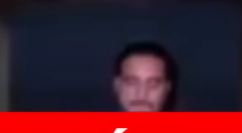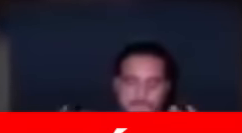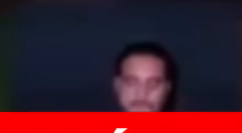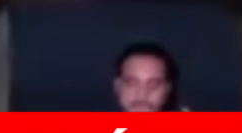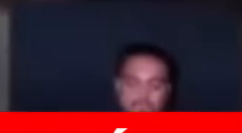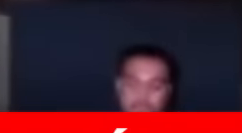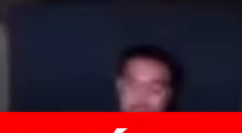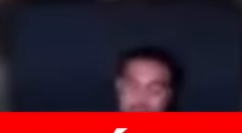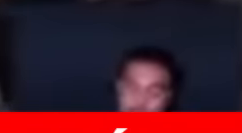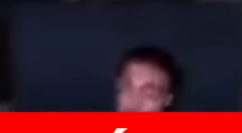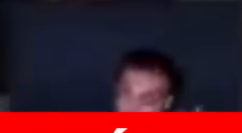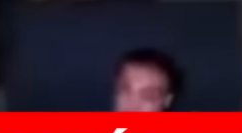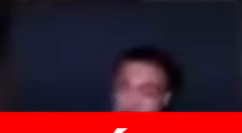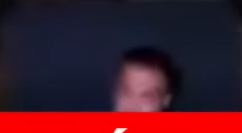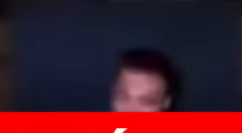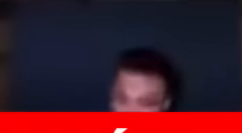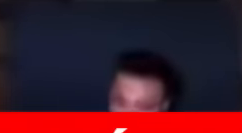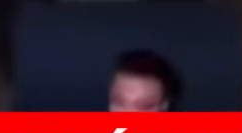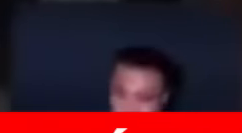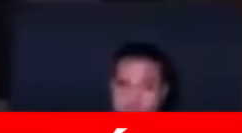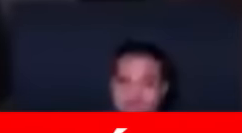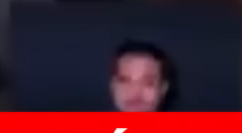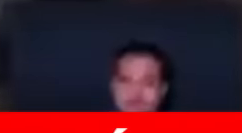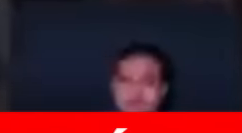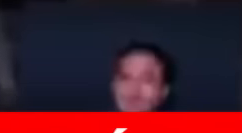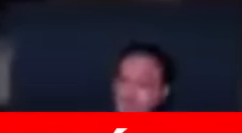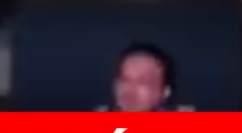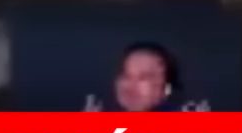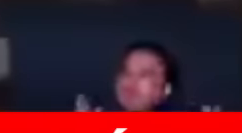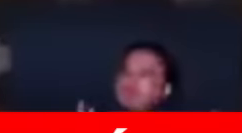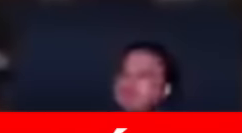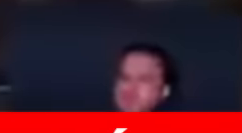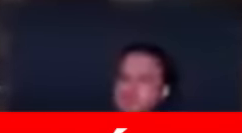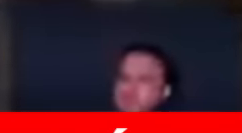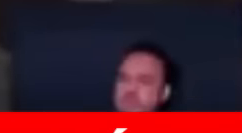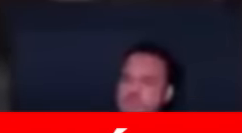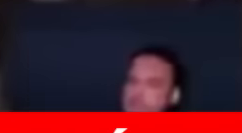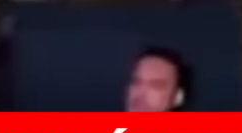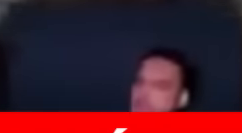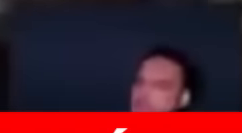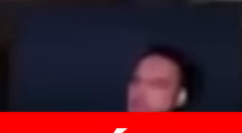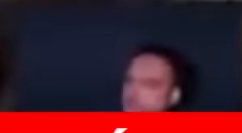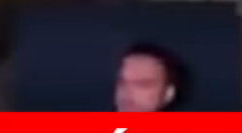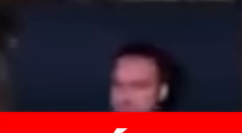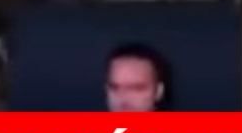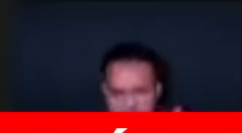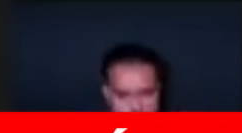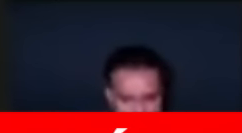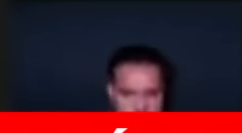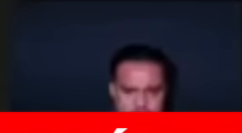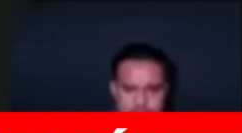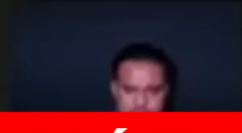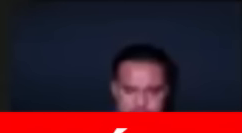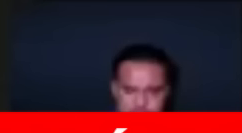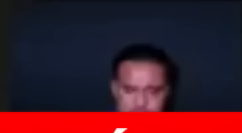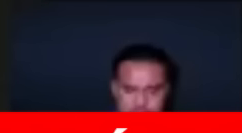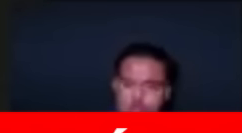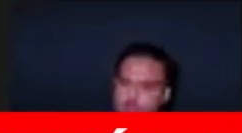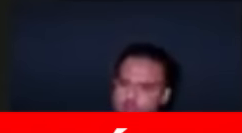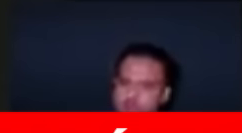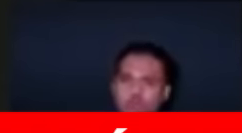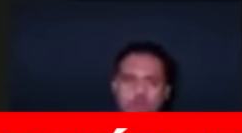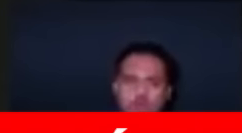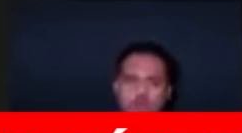Es cierto, el mundo se está reconfigurando. Estamos pasando de un orden basado